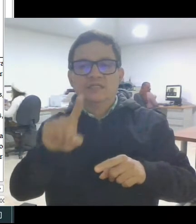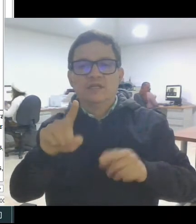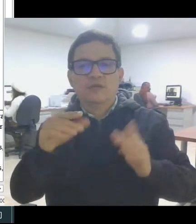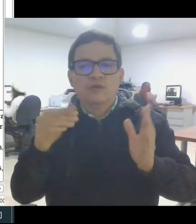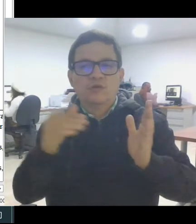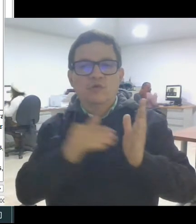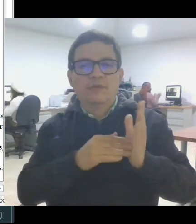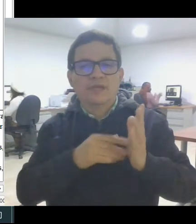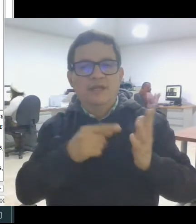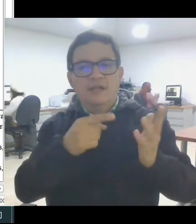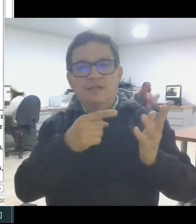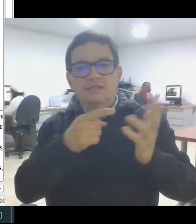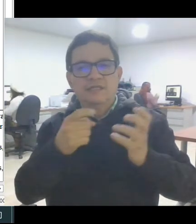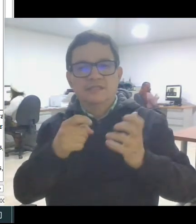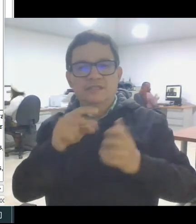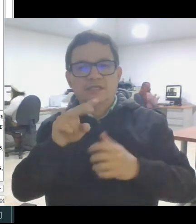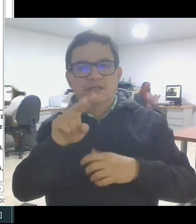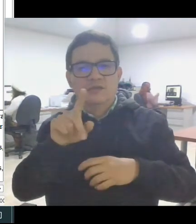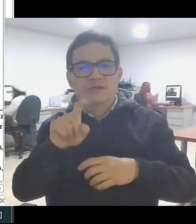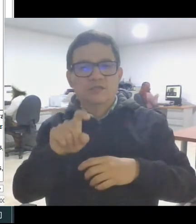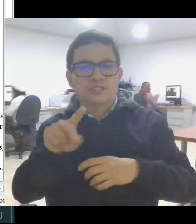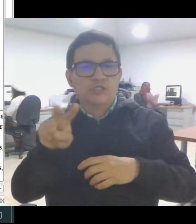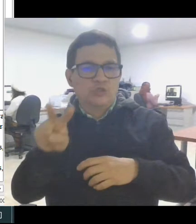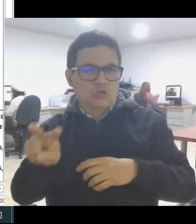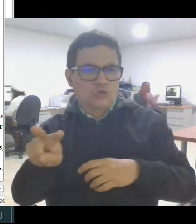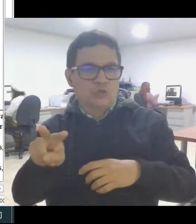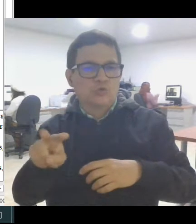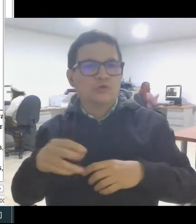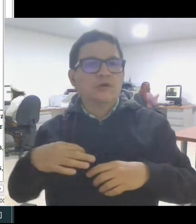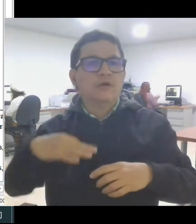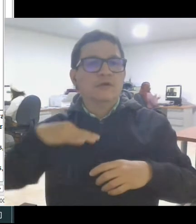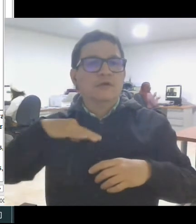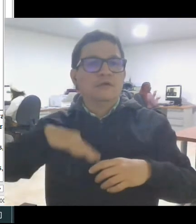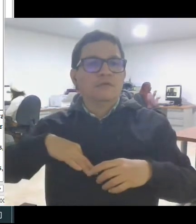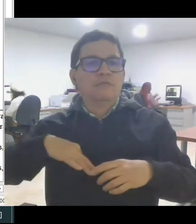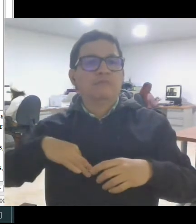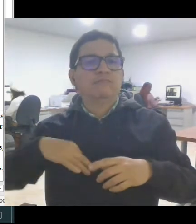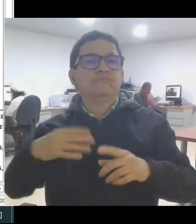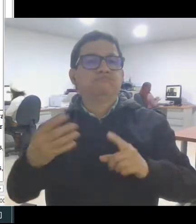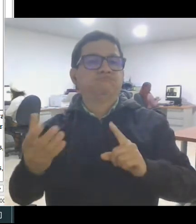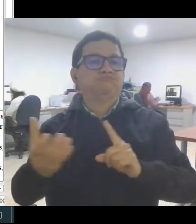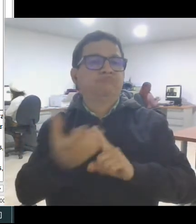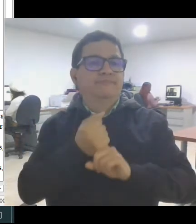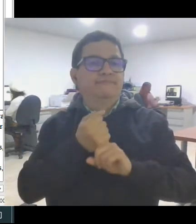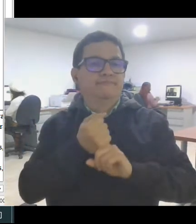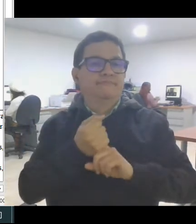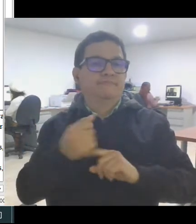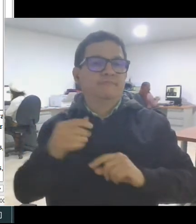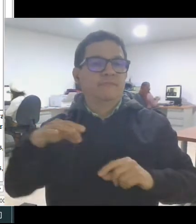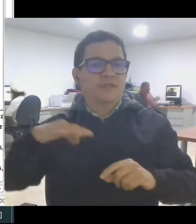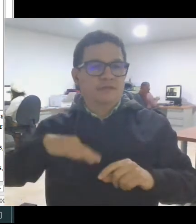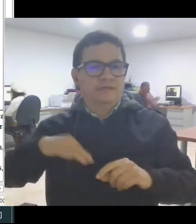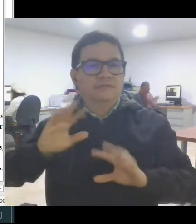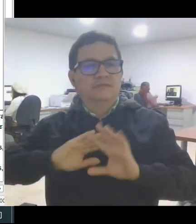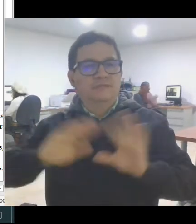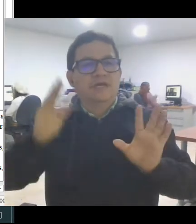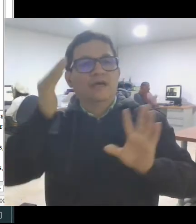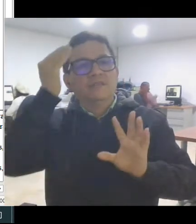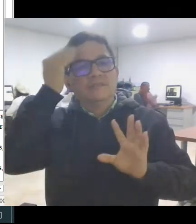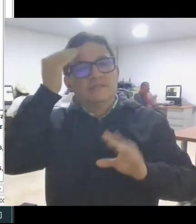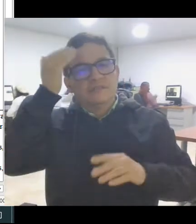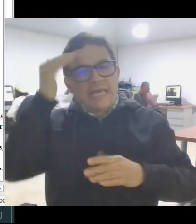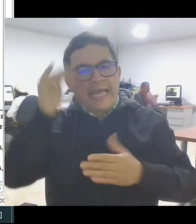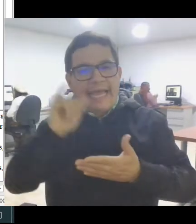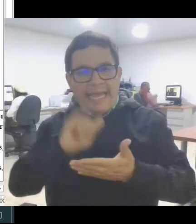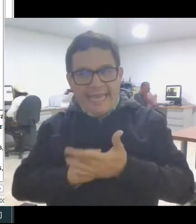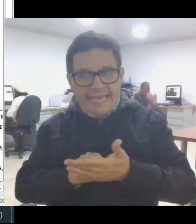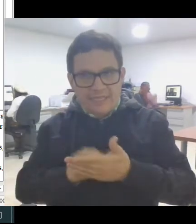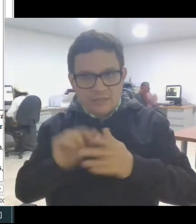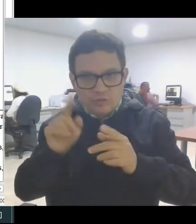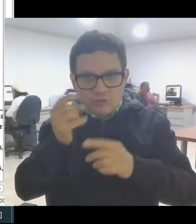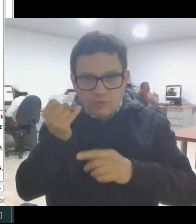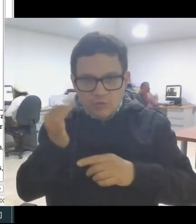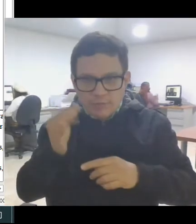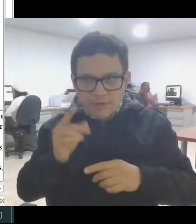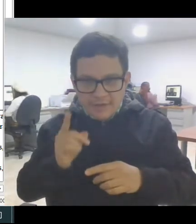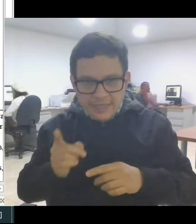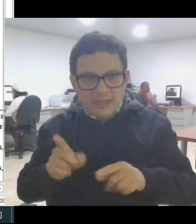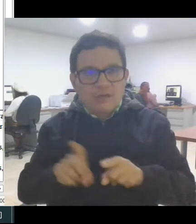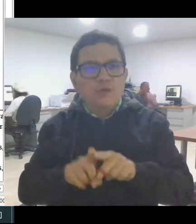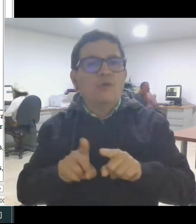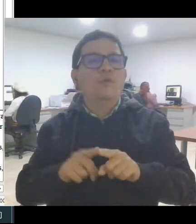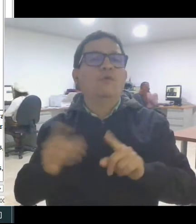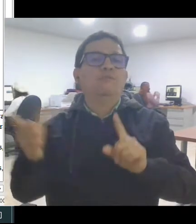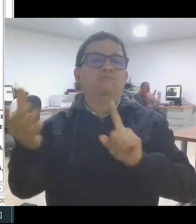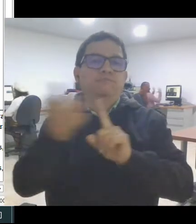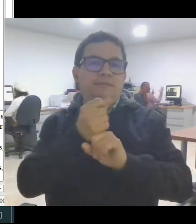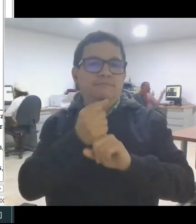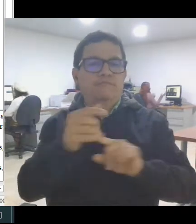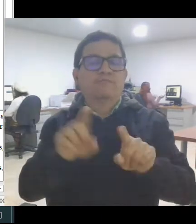61.662. Es decir, ya sé que la utilidad es este valor, lo que quiere decir que me iré por